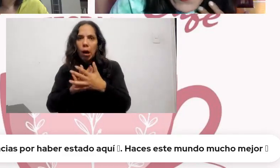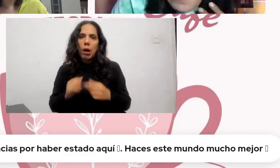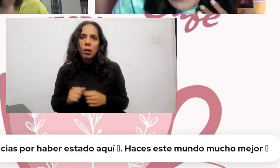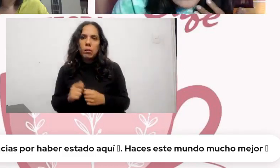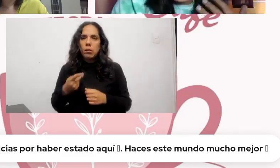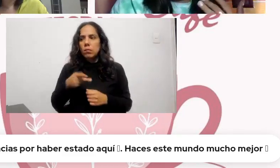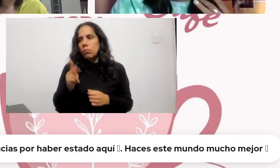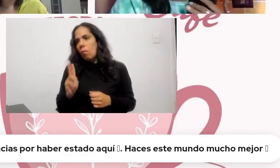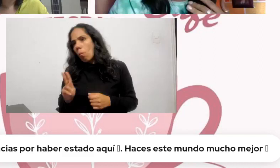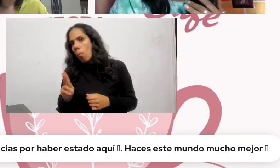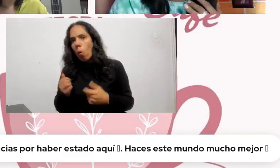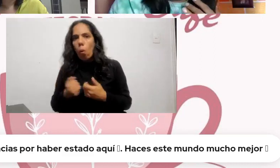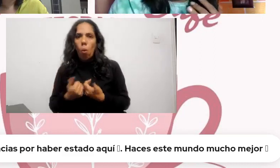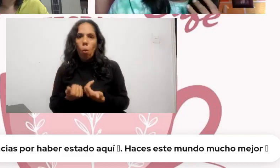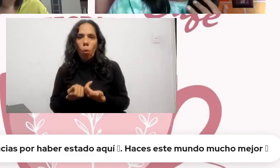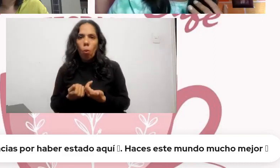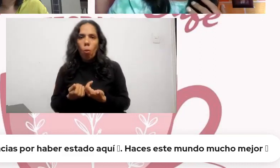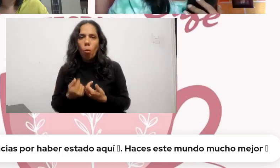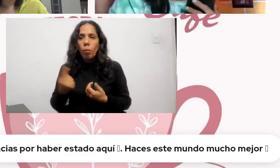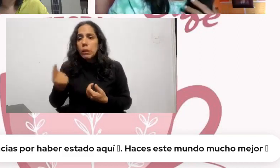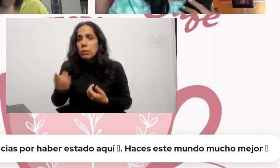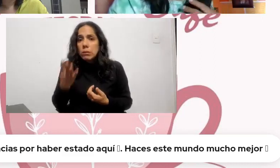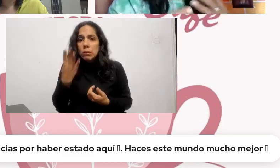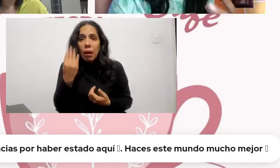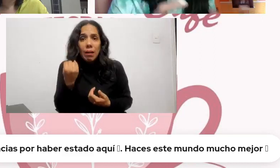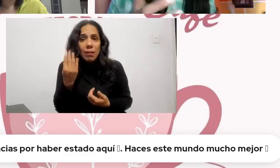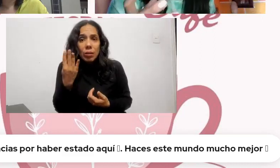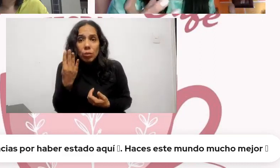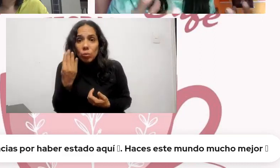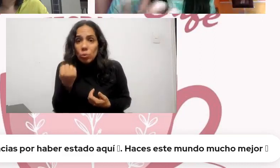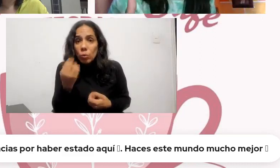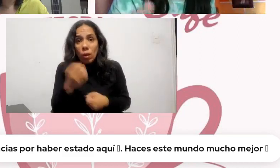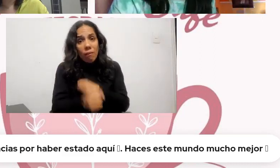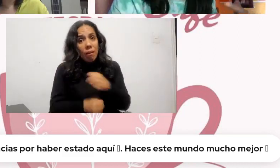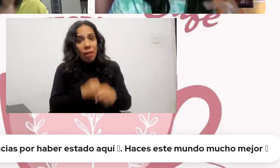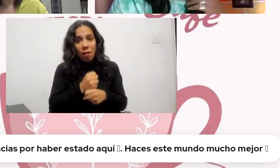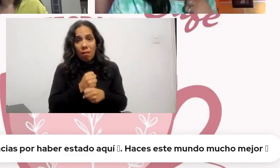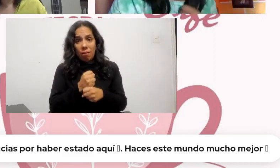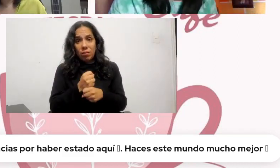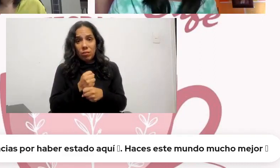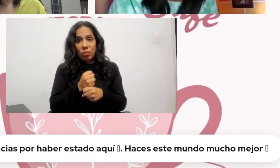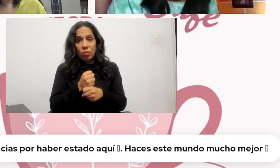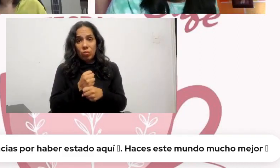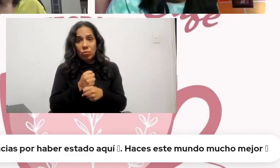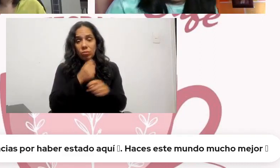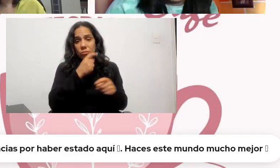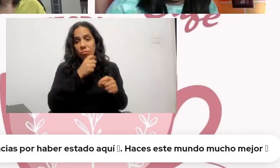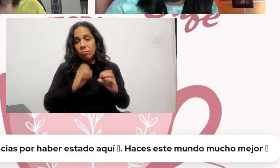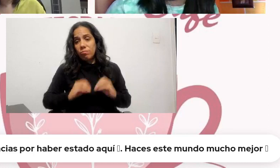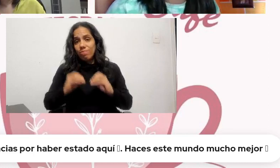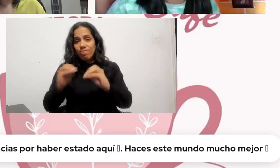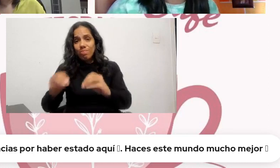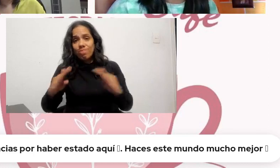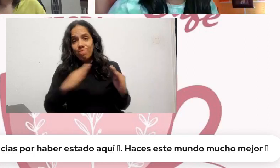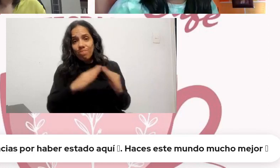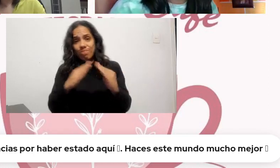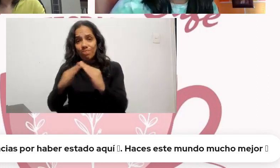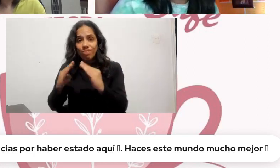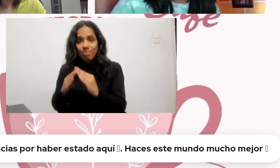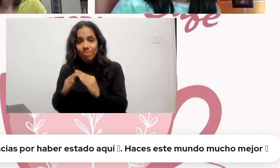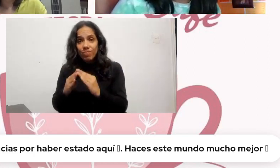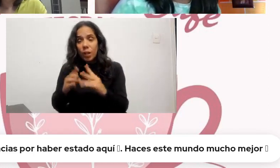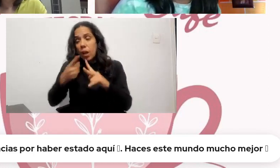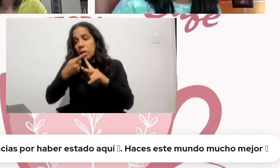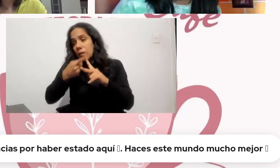a los 9 años y colocarme a esa edad en el trabajo sexual, o sea, todo esto valió la pena, ¿no? Entonces, pues aquí seguirle